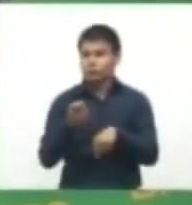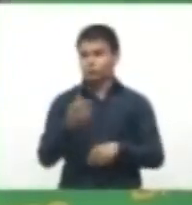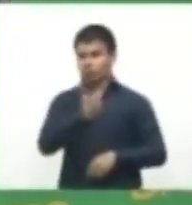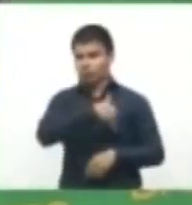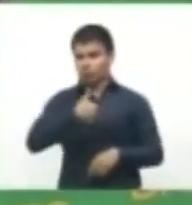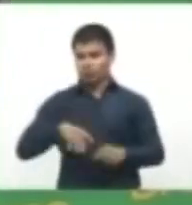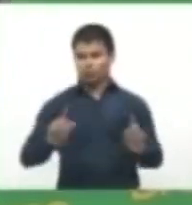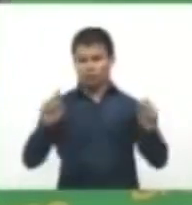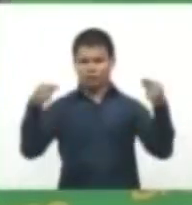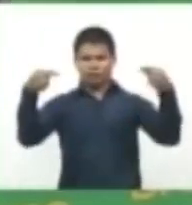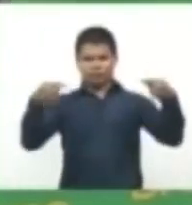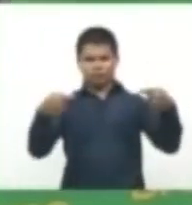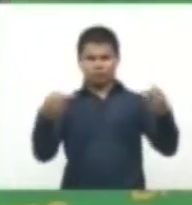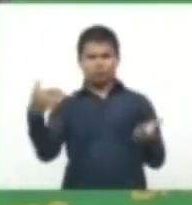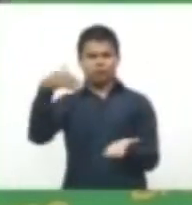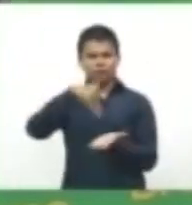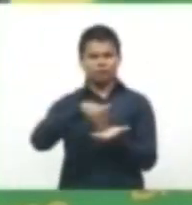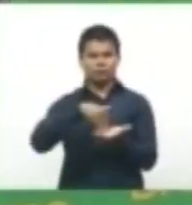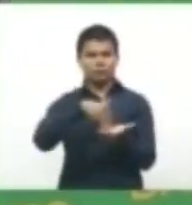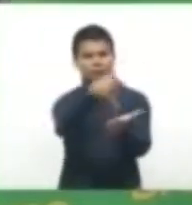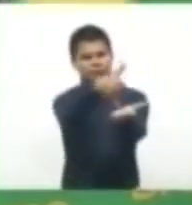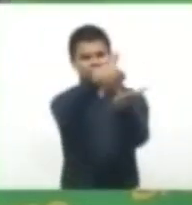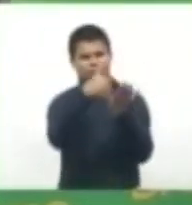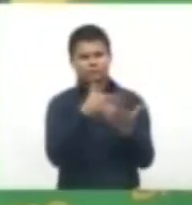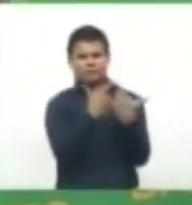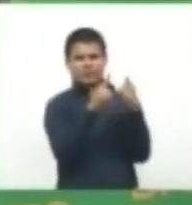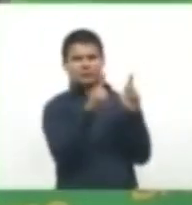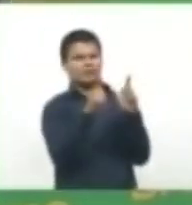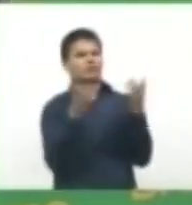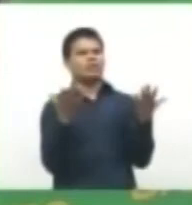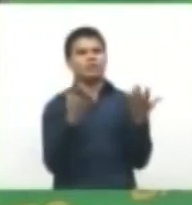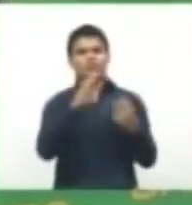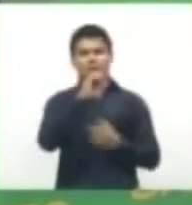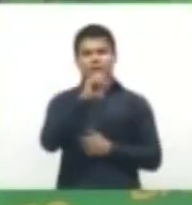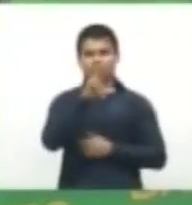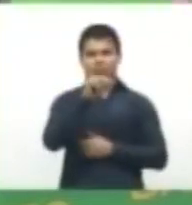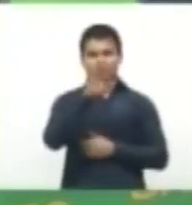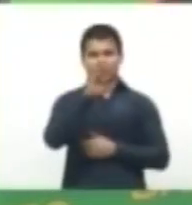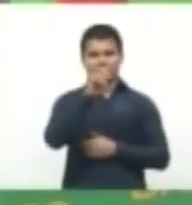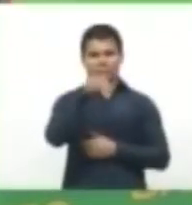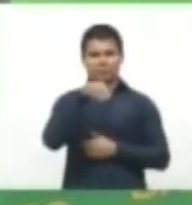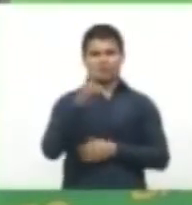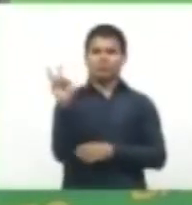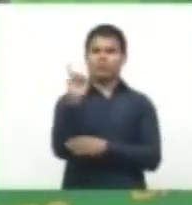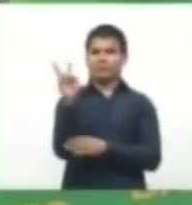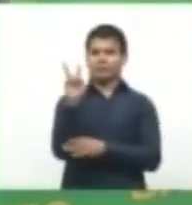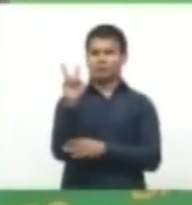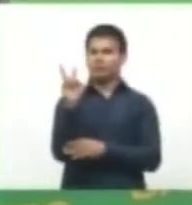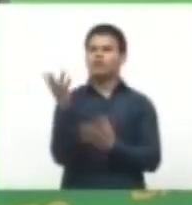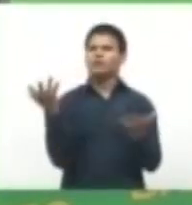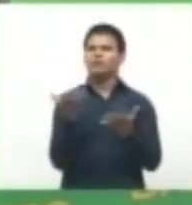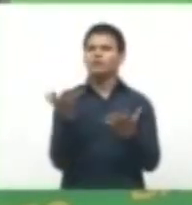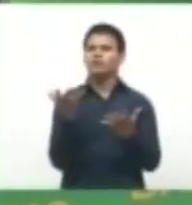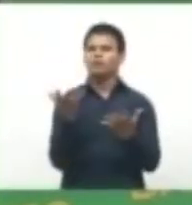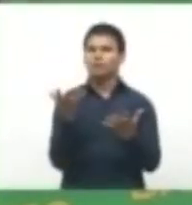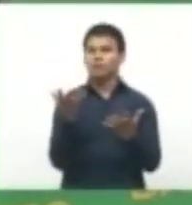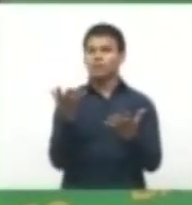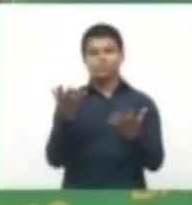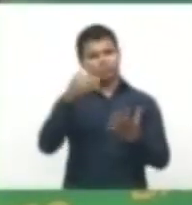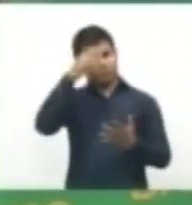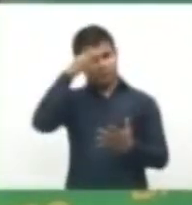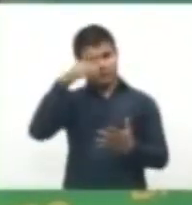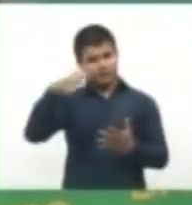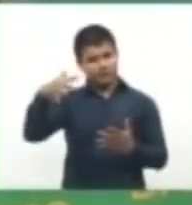su segunda batalla por la Copa Libertadores ante el Carabobo venezolano. Eso será en el Estadio Jaime Morón en Cartagena.